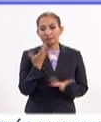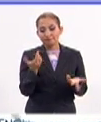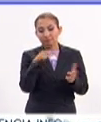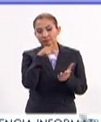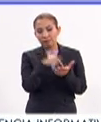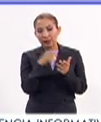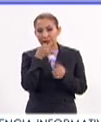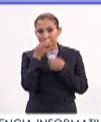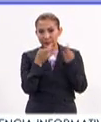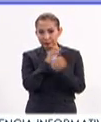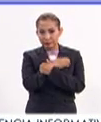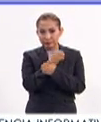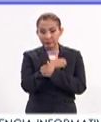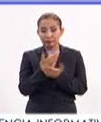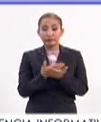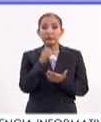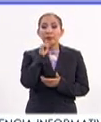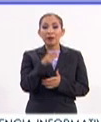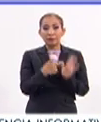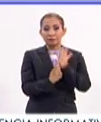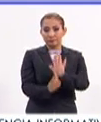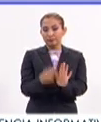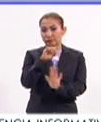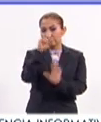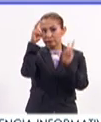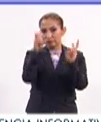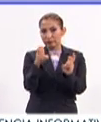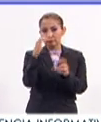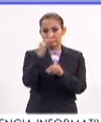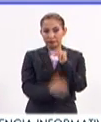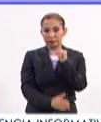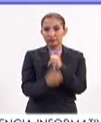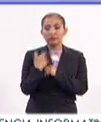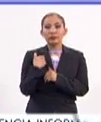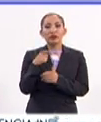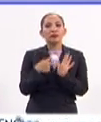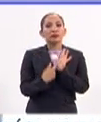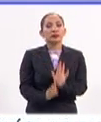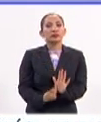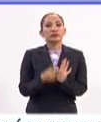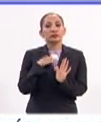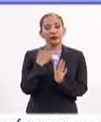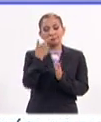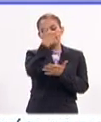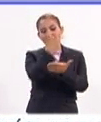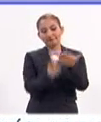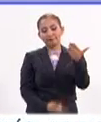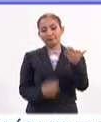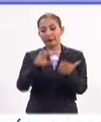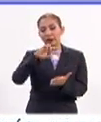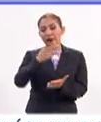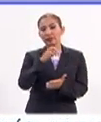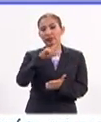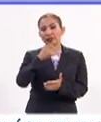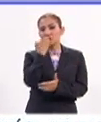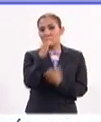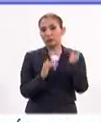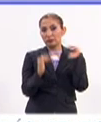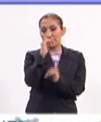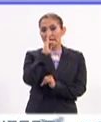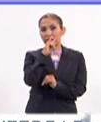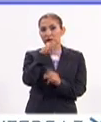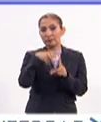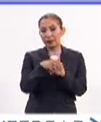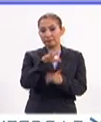informativo educativo. Fue presentada, en otros asuntos, para cerrar ya el programa de hoy, fue presentada la plantilla de los Cheyennes de la Escuela Superior de